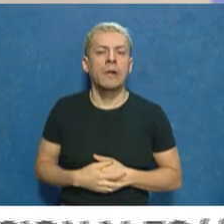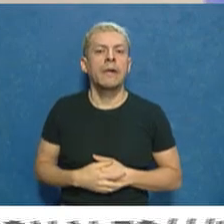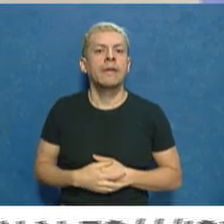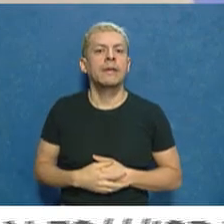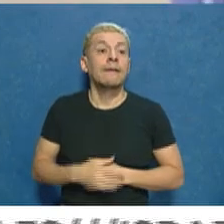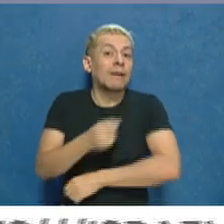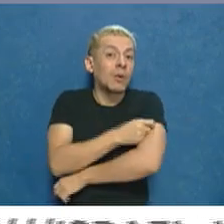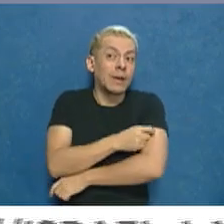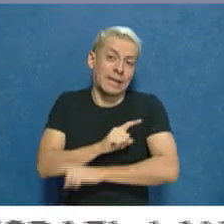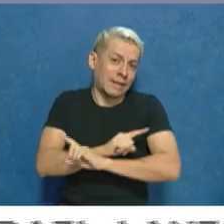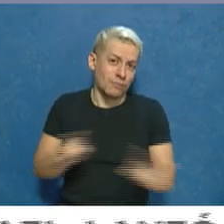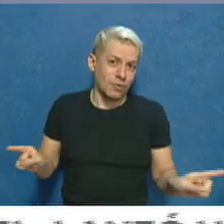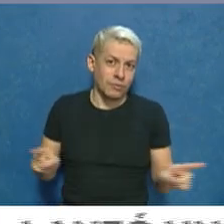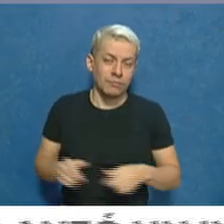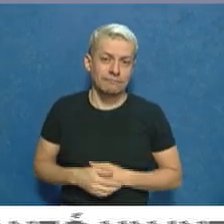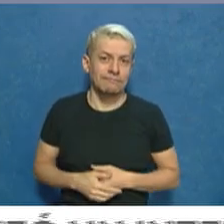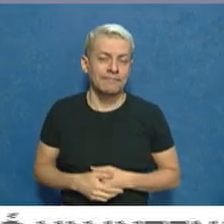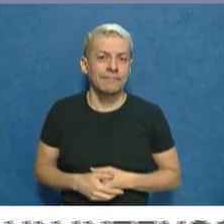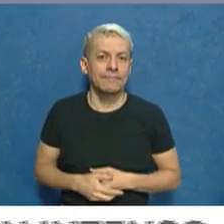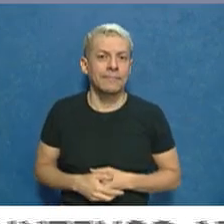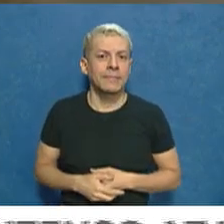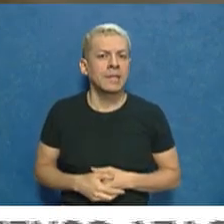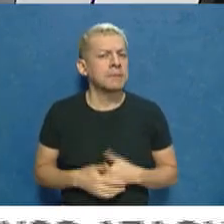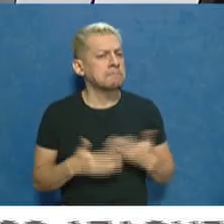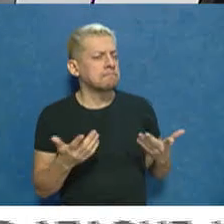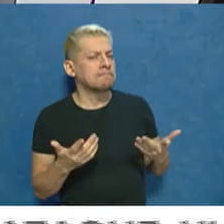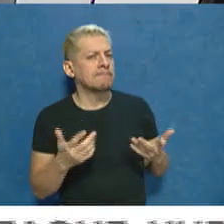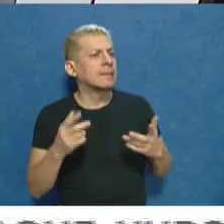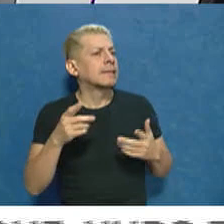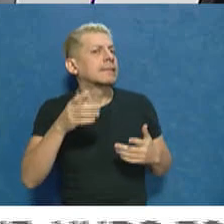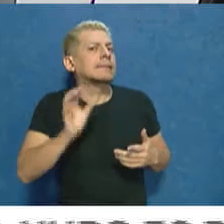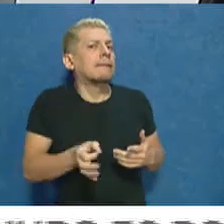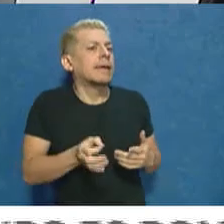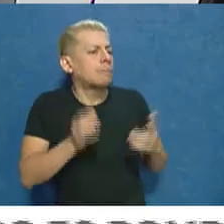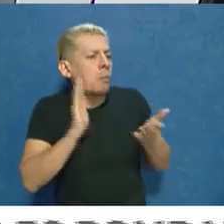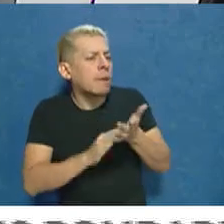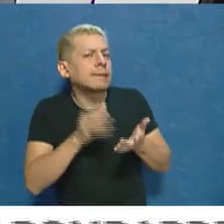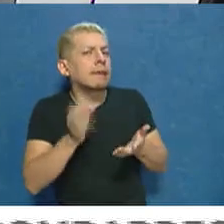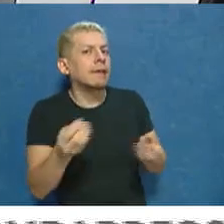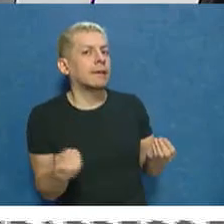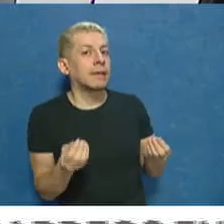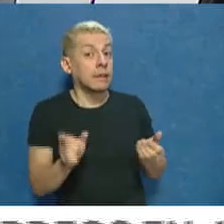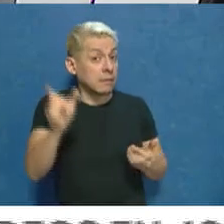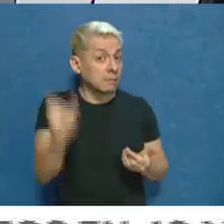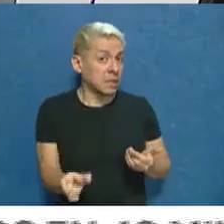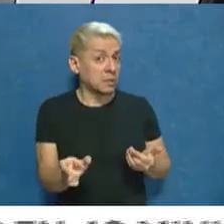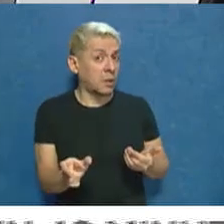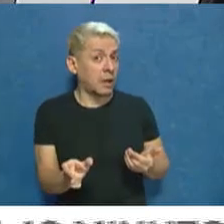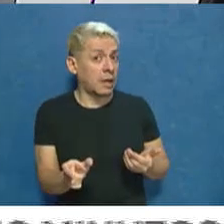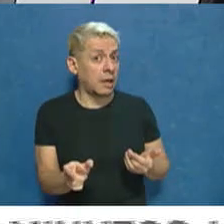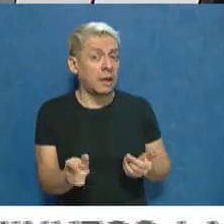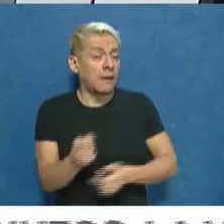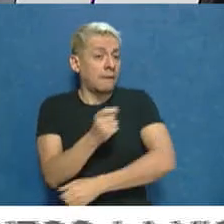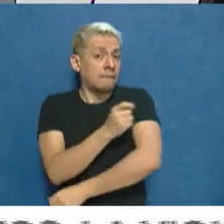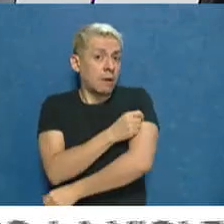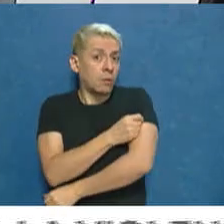apliquen la vacuna contra el COVID. Pero en definitiva lo que quieren determinar con estos ensayos es si la persona, digamos, con las dos dosis